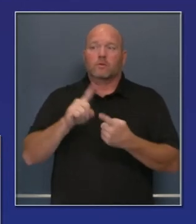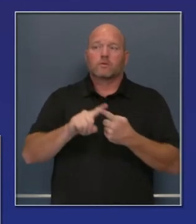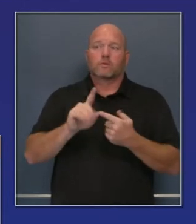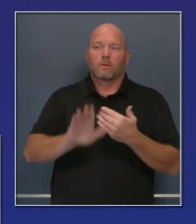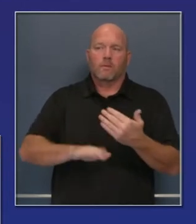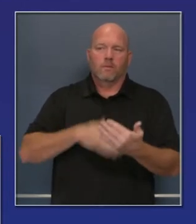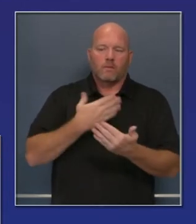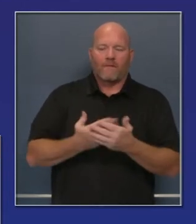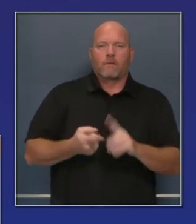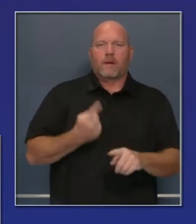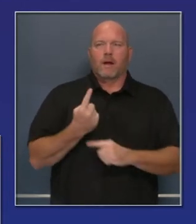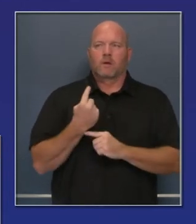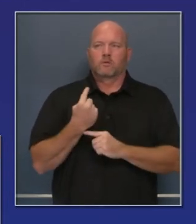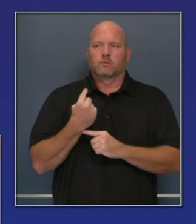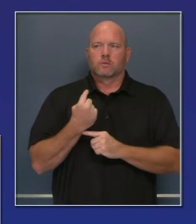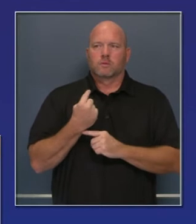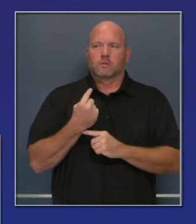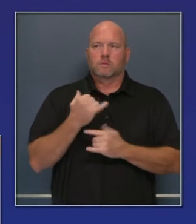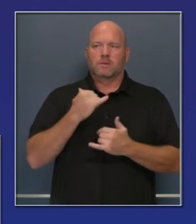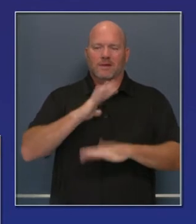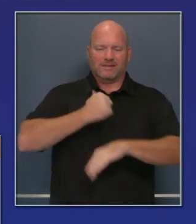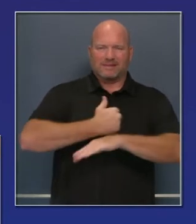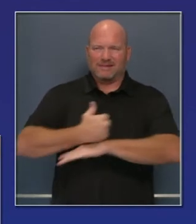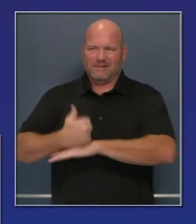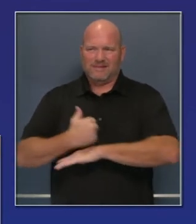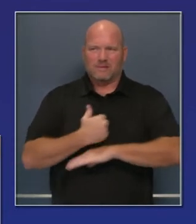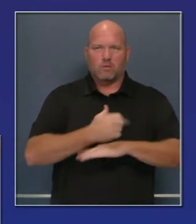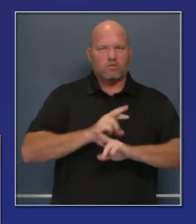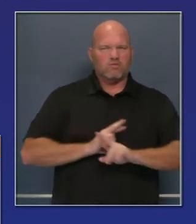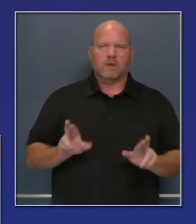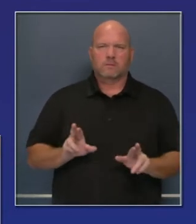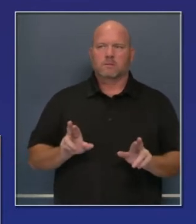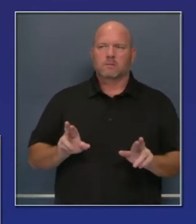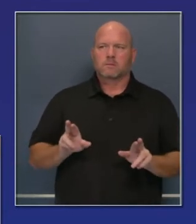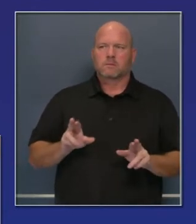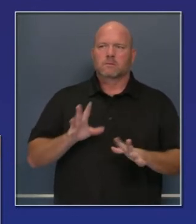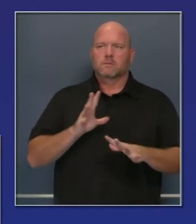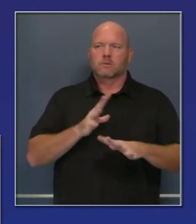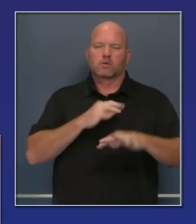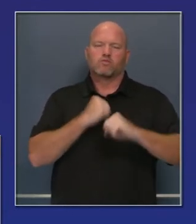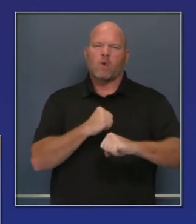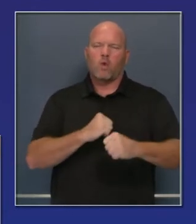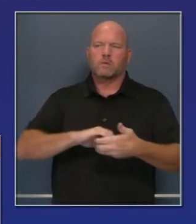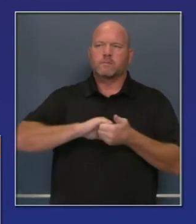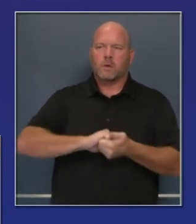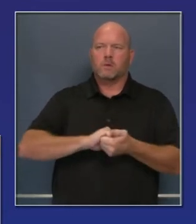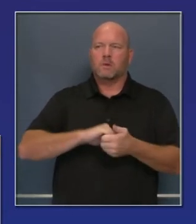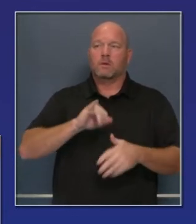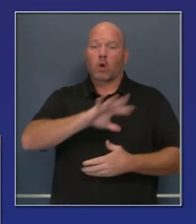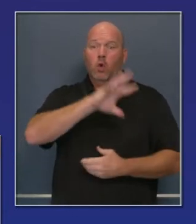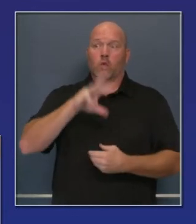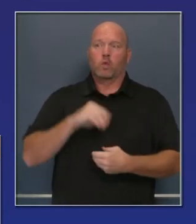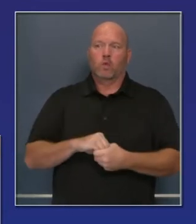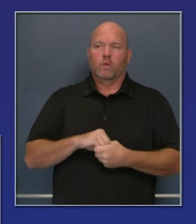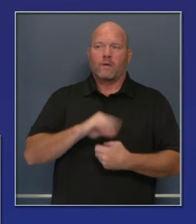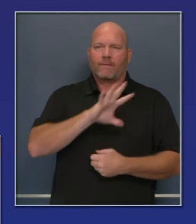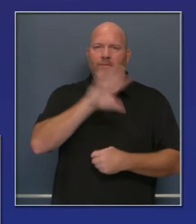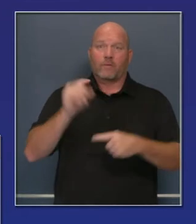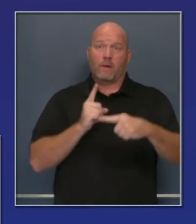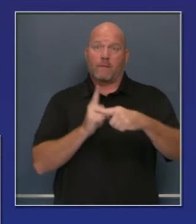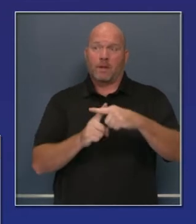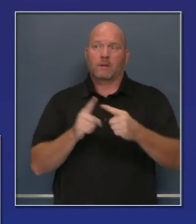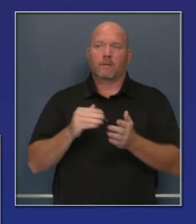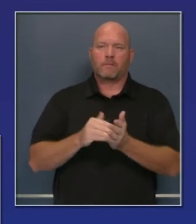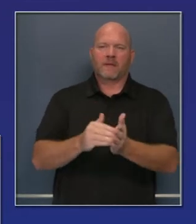de notificación mejorados del año pasado ahora se están implementando y fortaleciendo las sociedades,